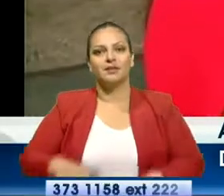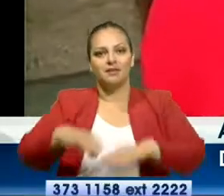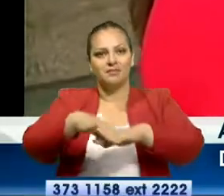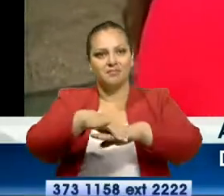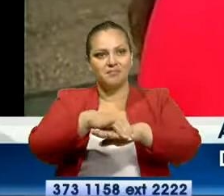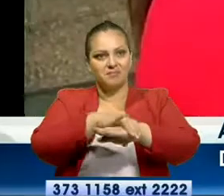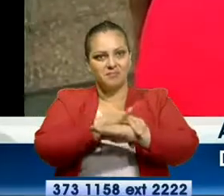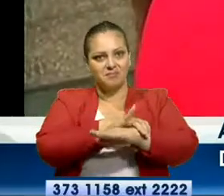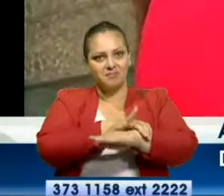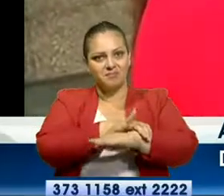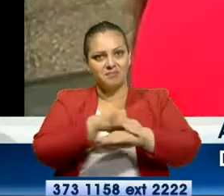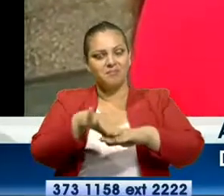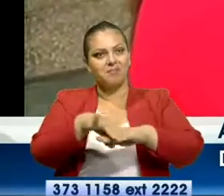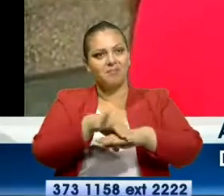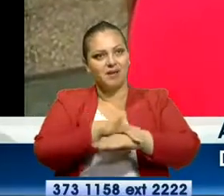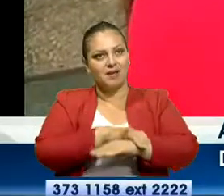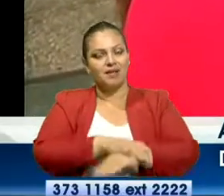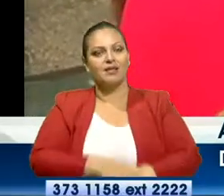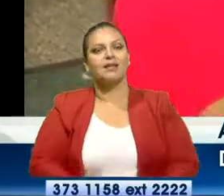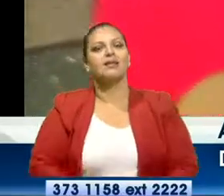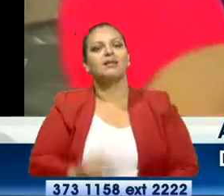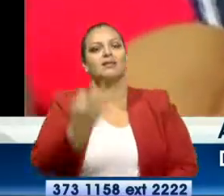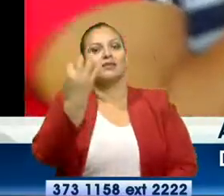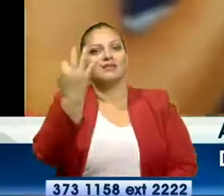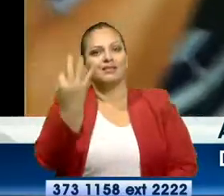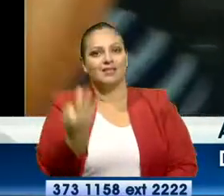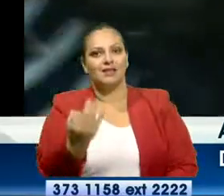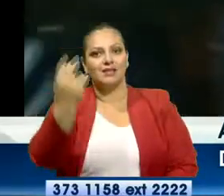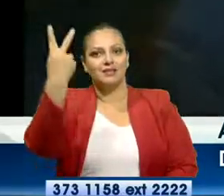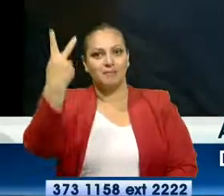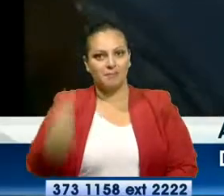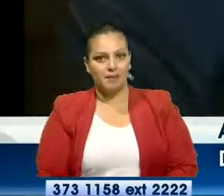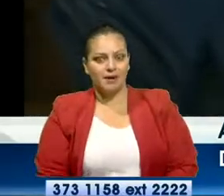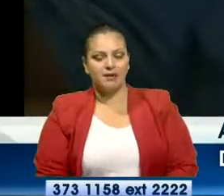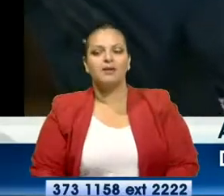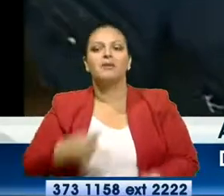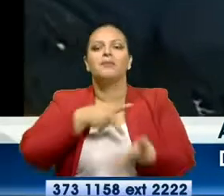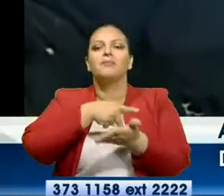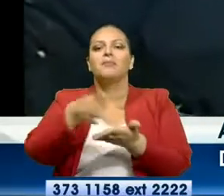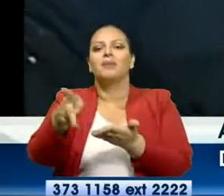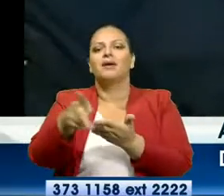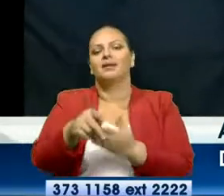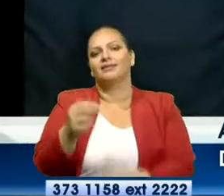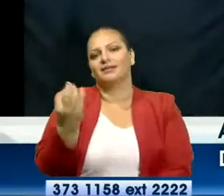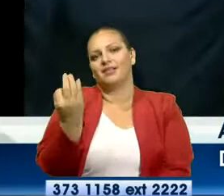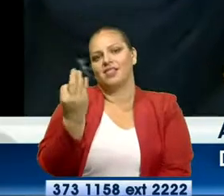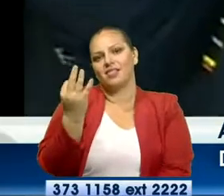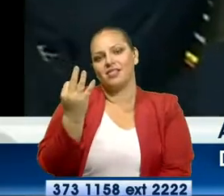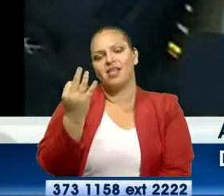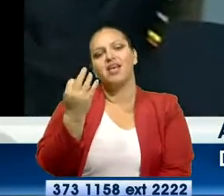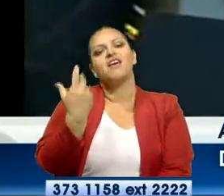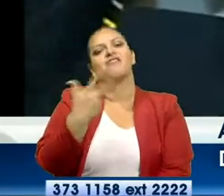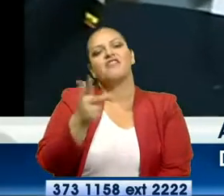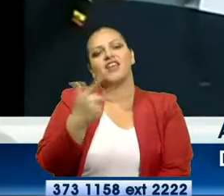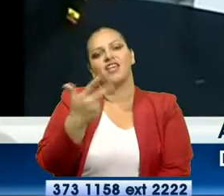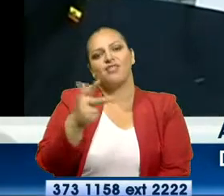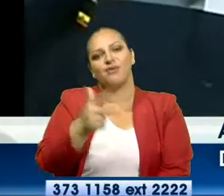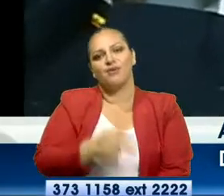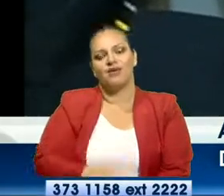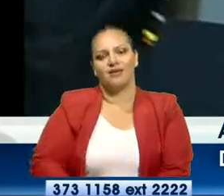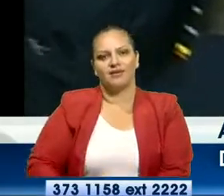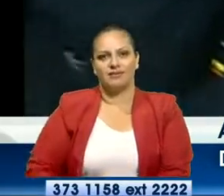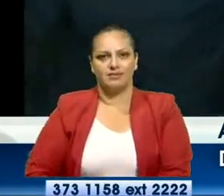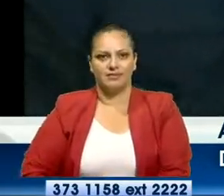paquetito cuántas bienes y en el 350 me cuesta este 3 dólares pero cuando x y el par en familia se le dice a 5 en